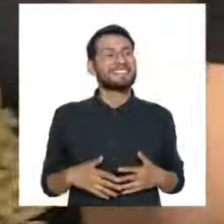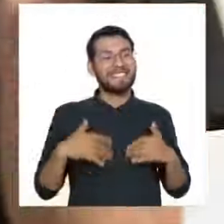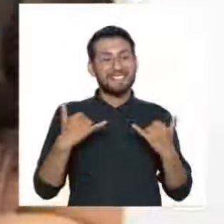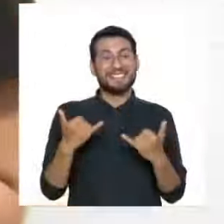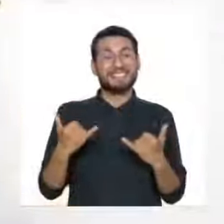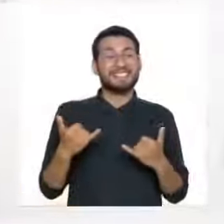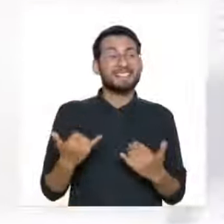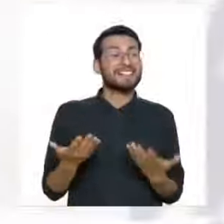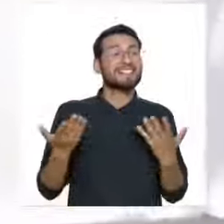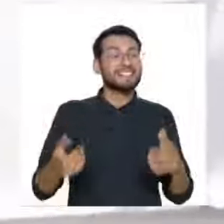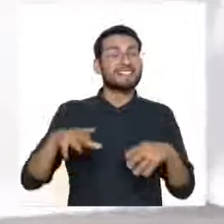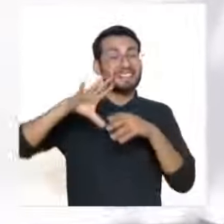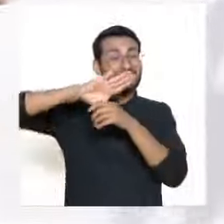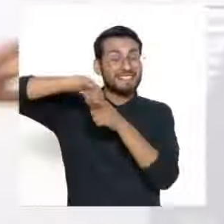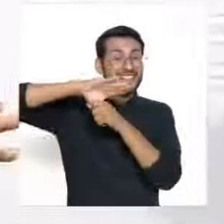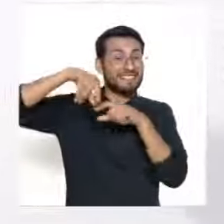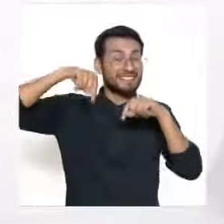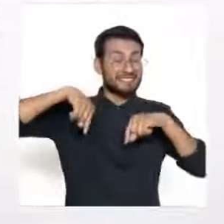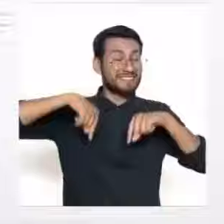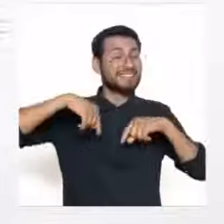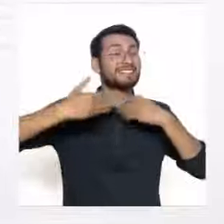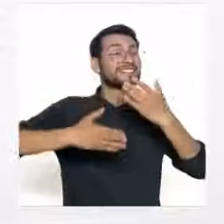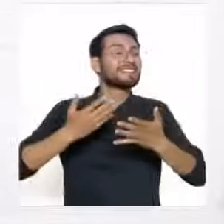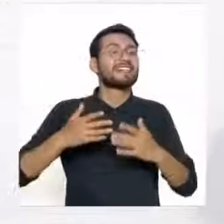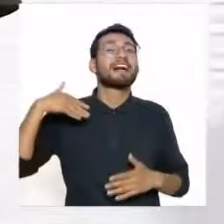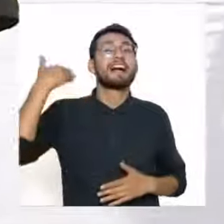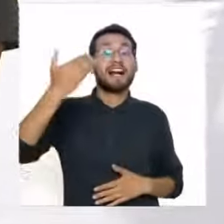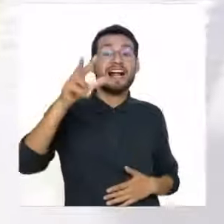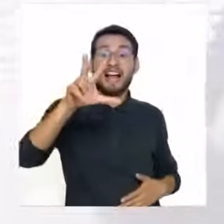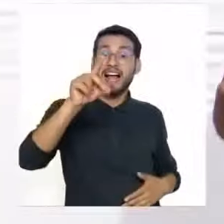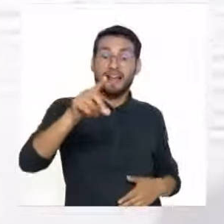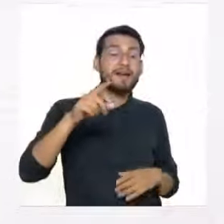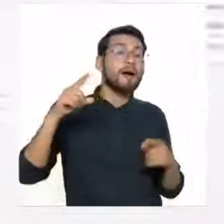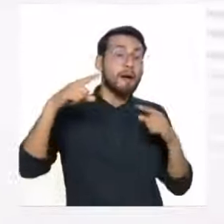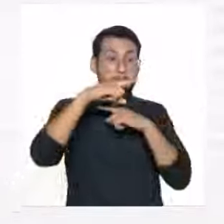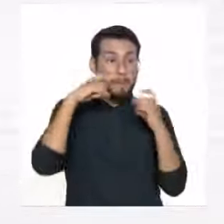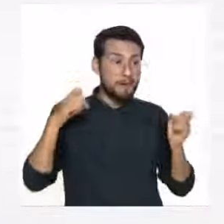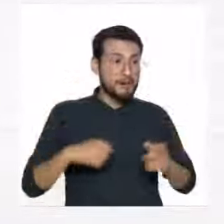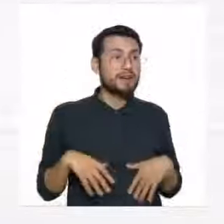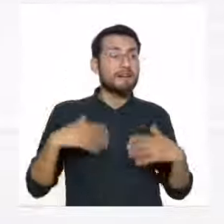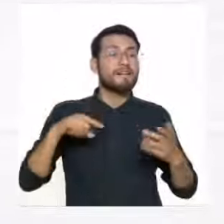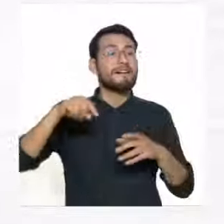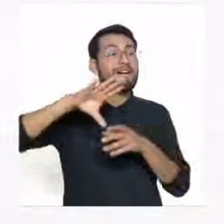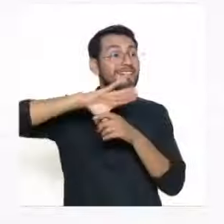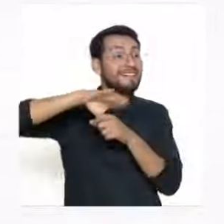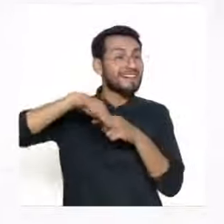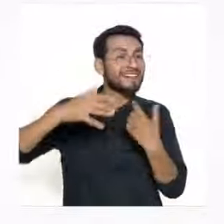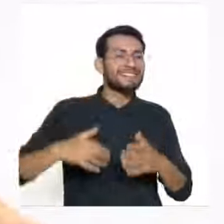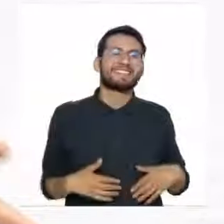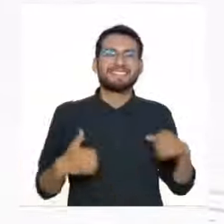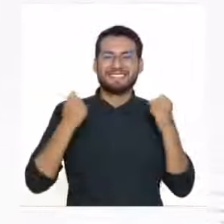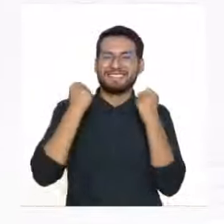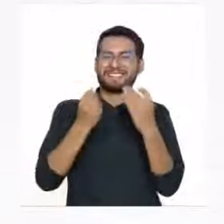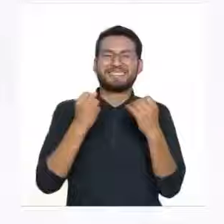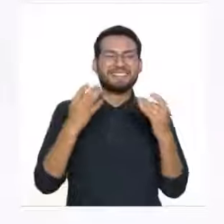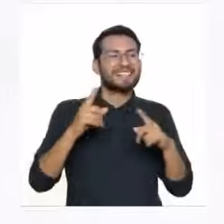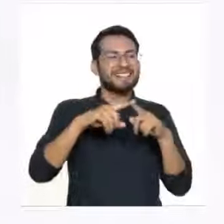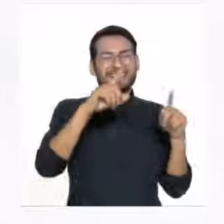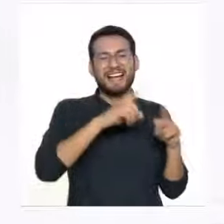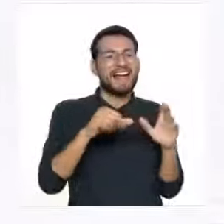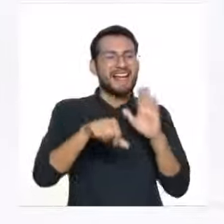estamos en una feria que se está desarrollando y se va a desarrollar hasta el 31 de marzo una feria que reúne a grandes